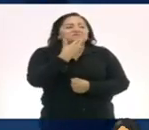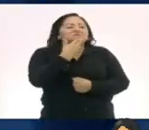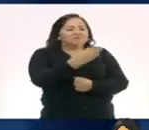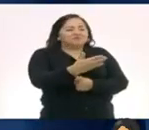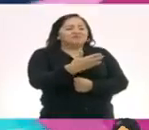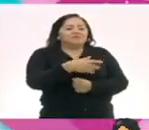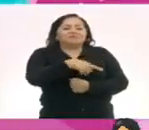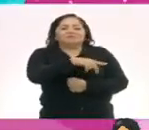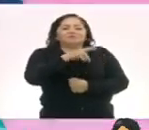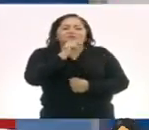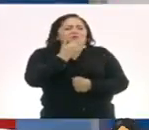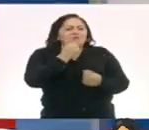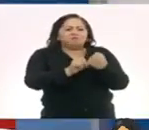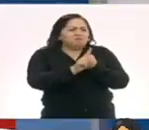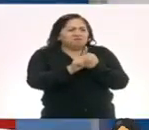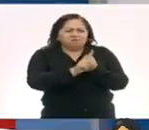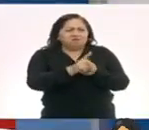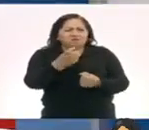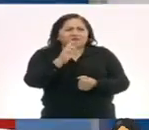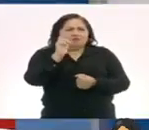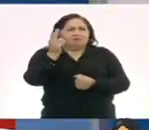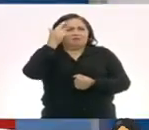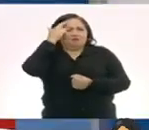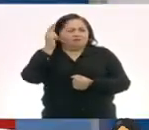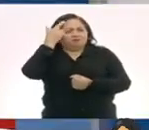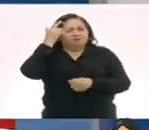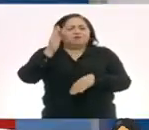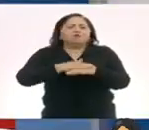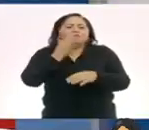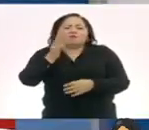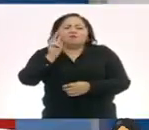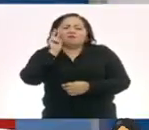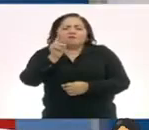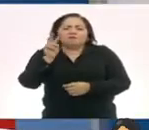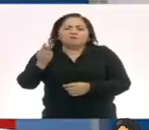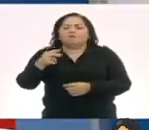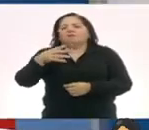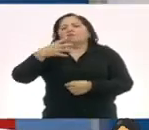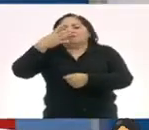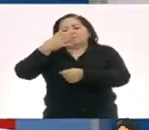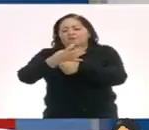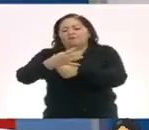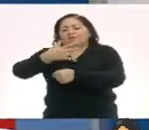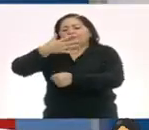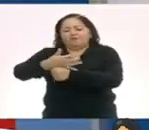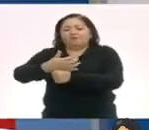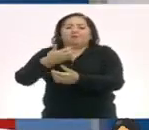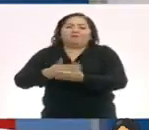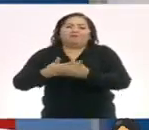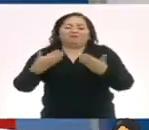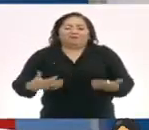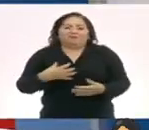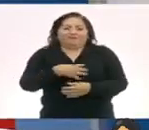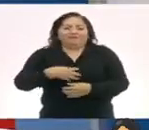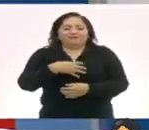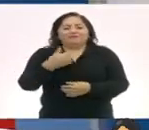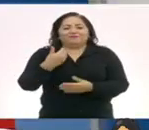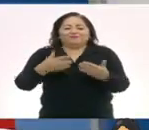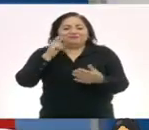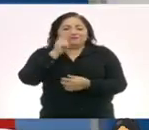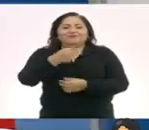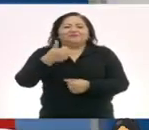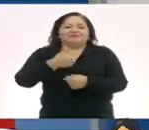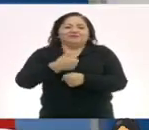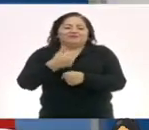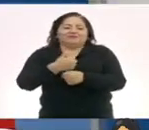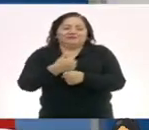creo que no tienen mucho problema de estar recordando esto porque lo hemos visto ya desde cuarto, quinto y ahorita muy contentos. Hay nada más que